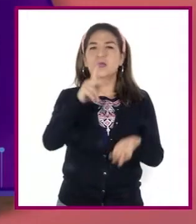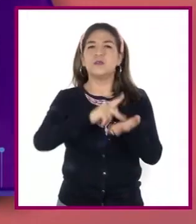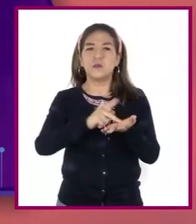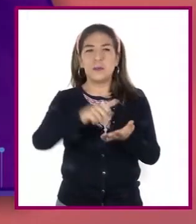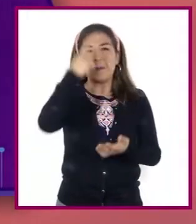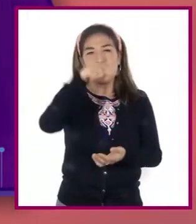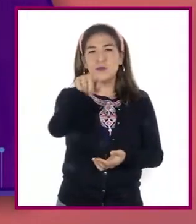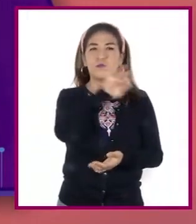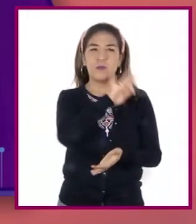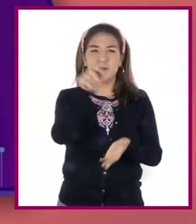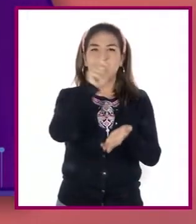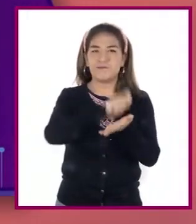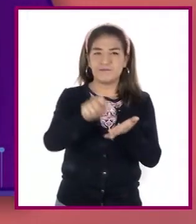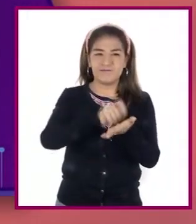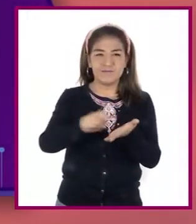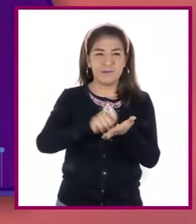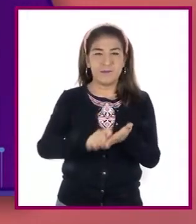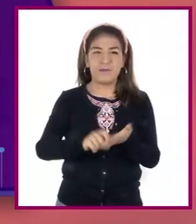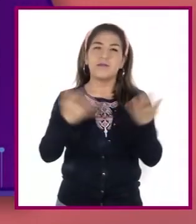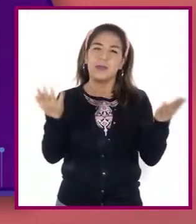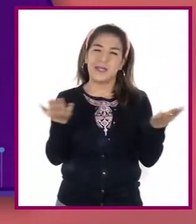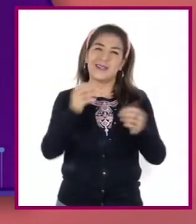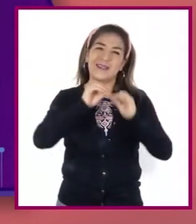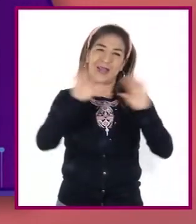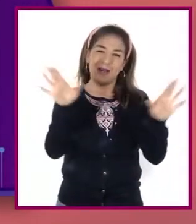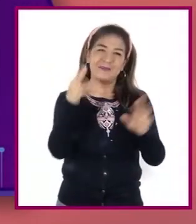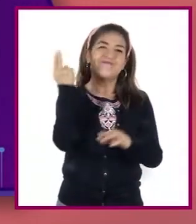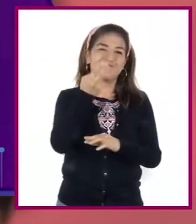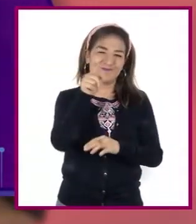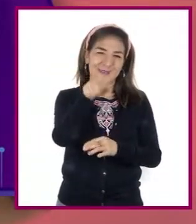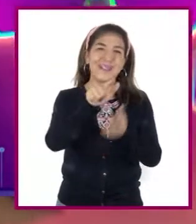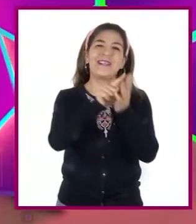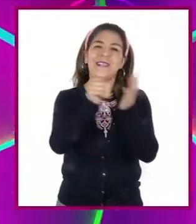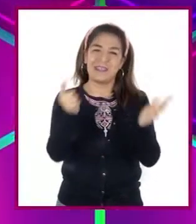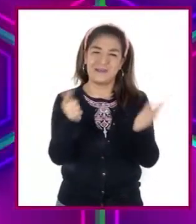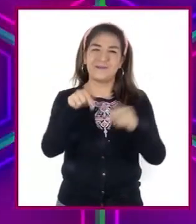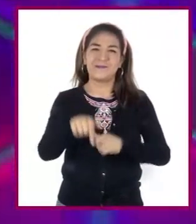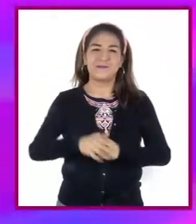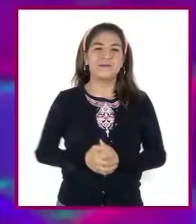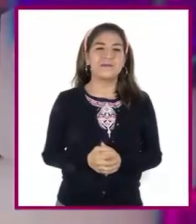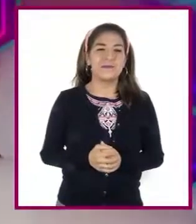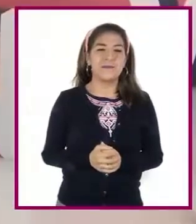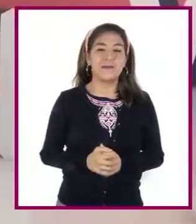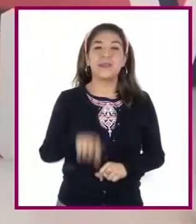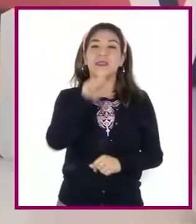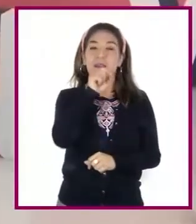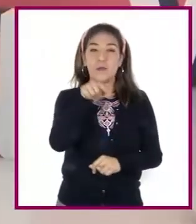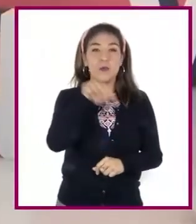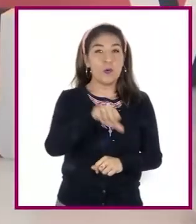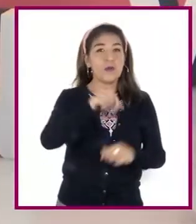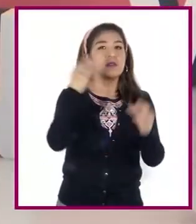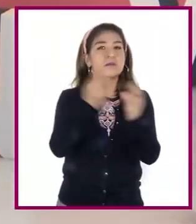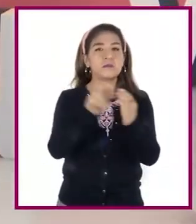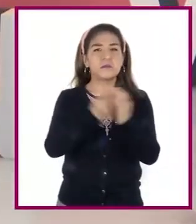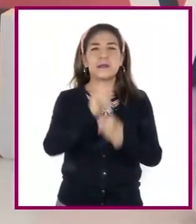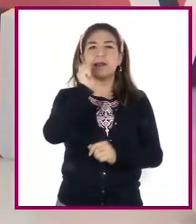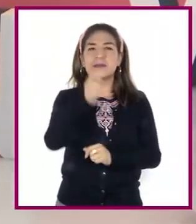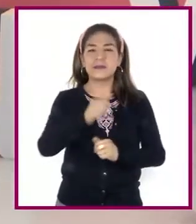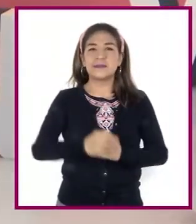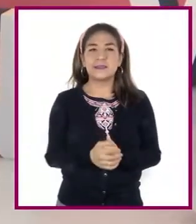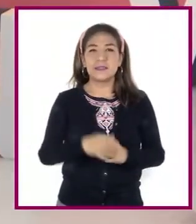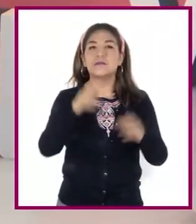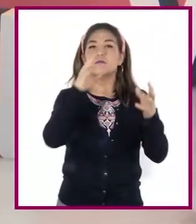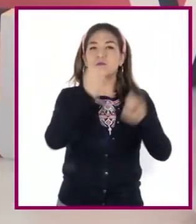para que puedan tomar notas. Y, por supuesto, su libro de texto. Además, en esta sesión trabajaremos con los